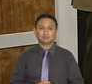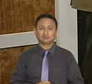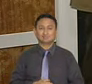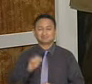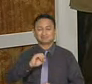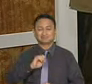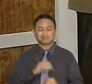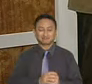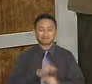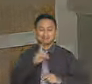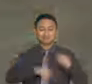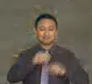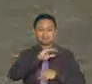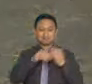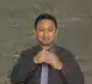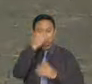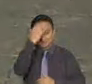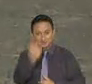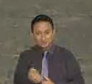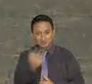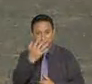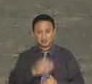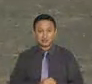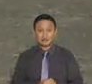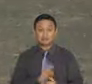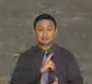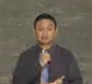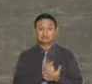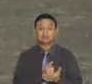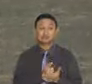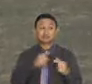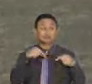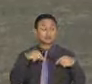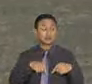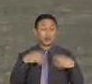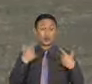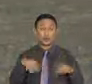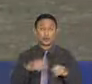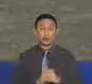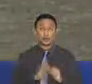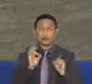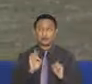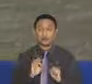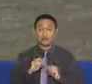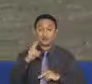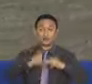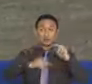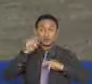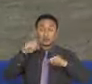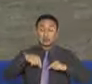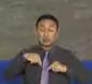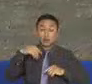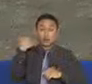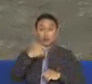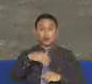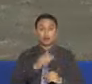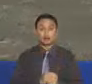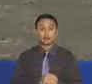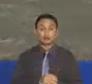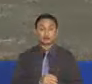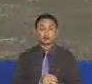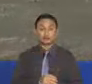Roberto Diana amigos televidentes muy buenos días Así es es una verdadera Joya arquitectónica de estilo